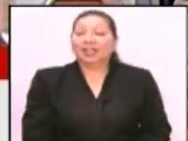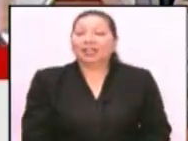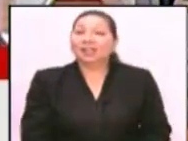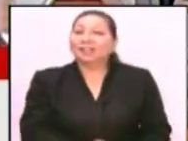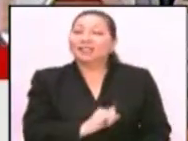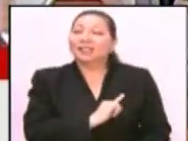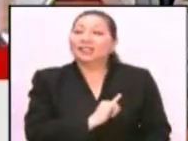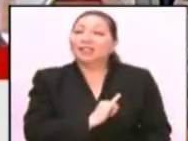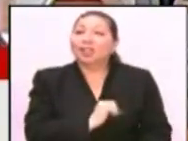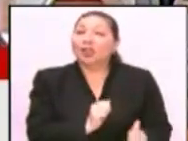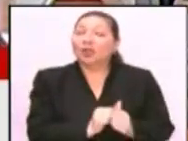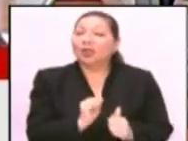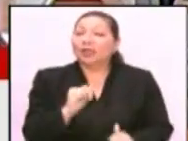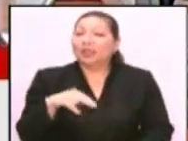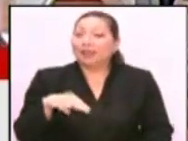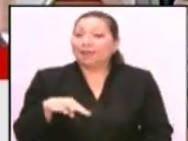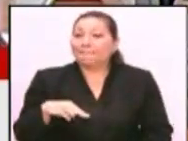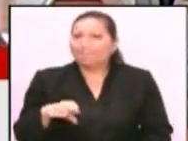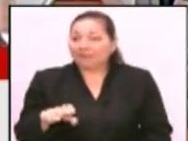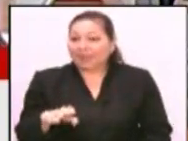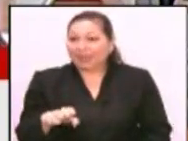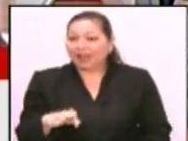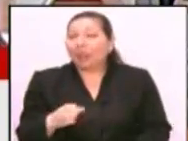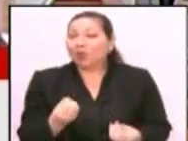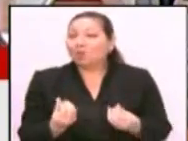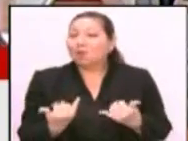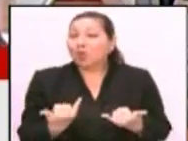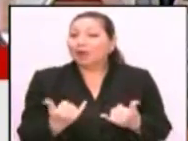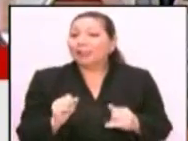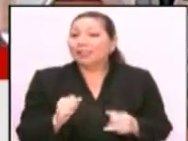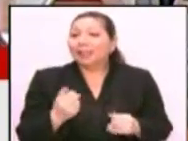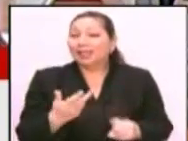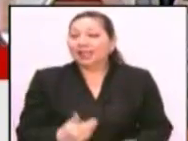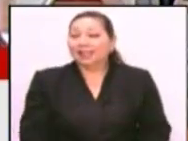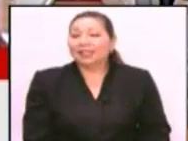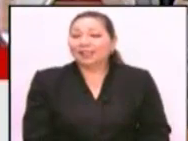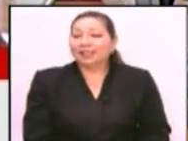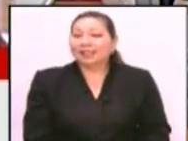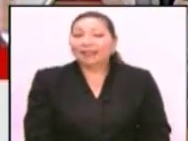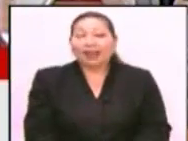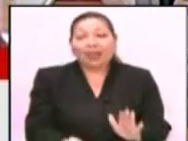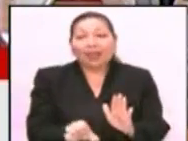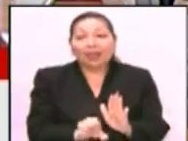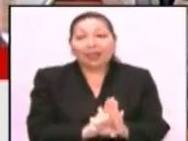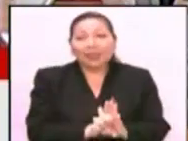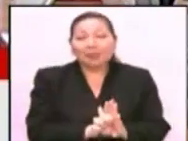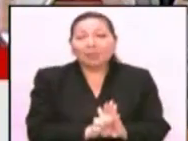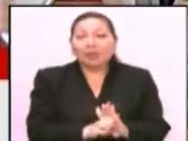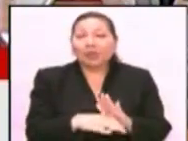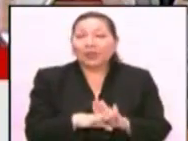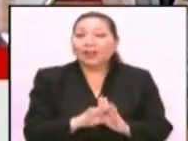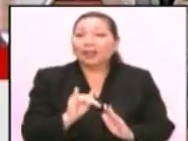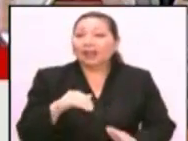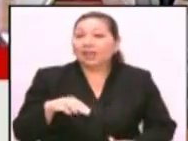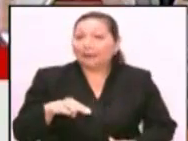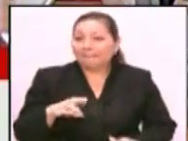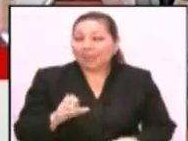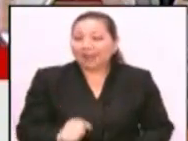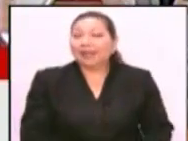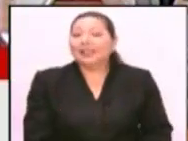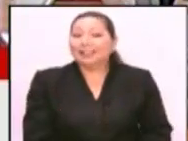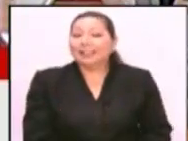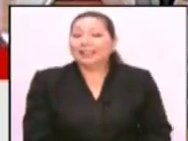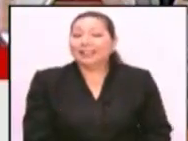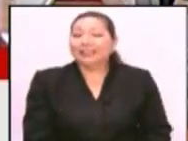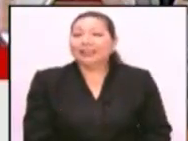la institución con el INPE, y ellos puedan hacer, como hoy día existe ejemplos emblemáticos dentro del INPE, Da Queens, por